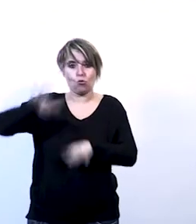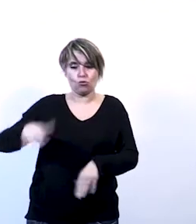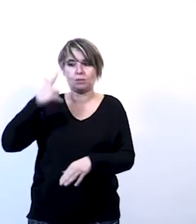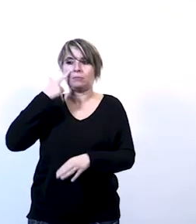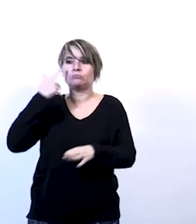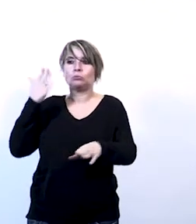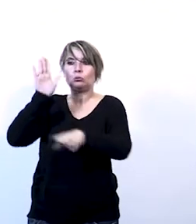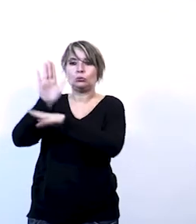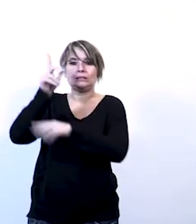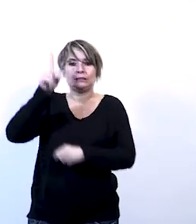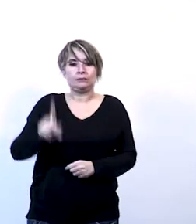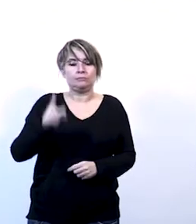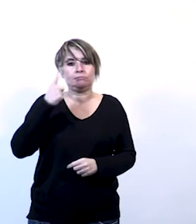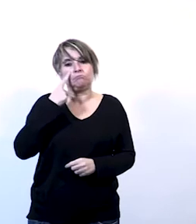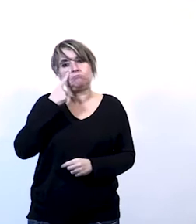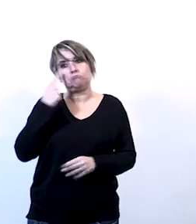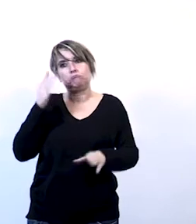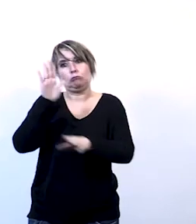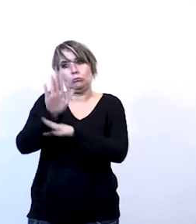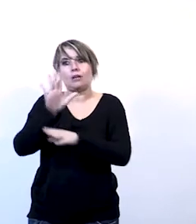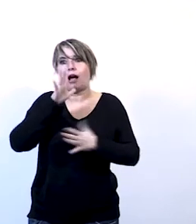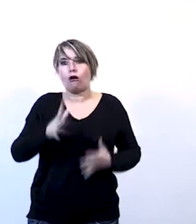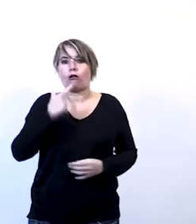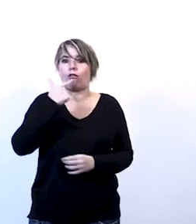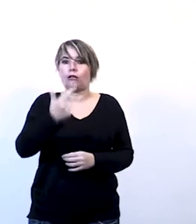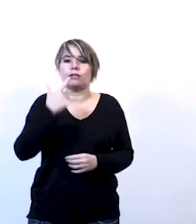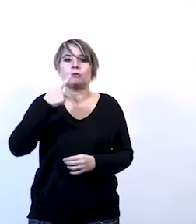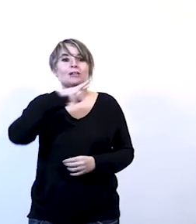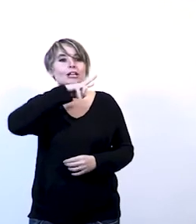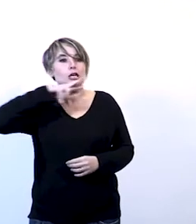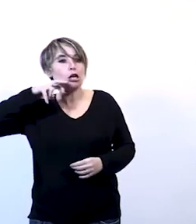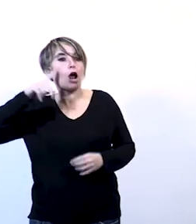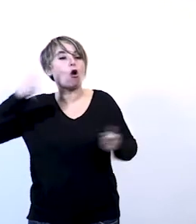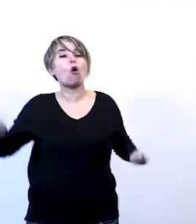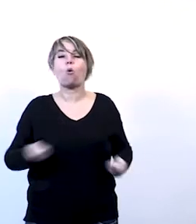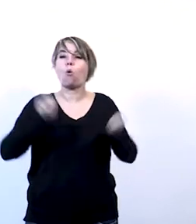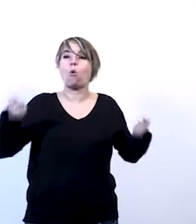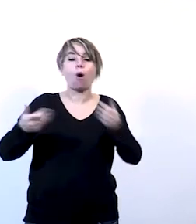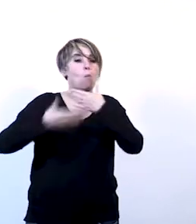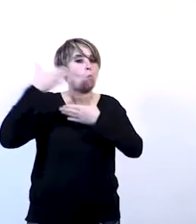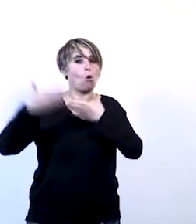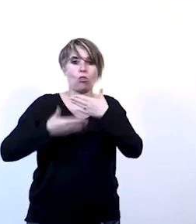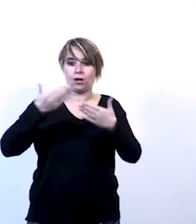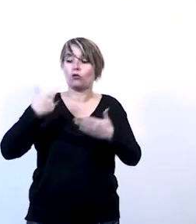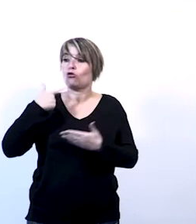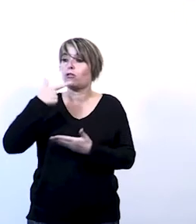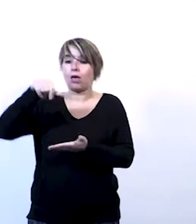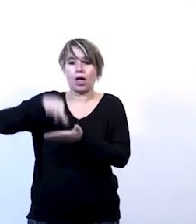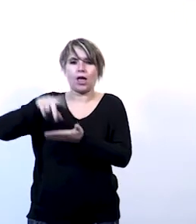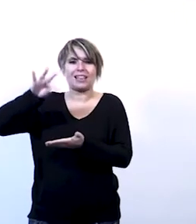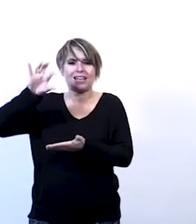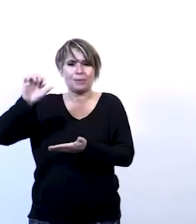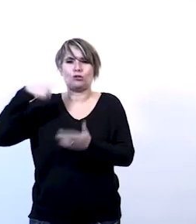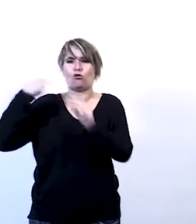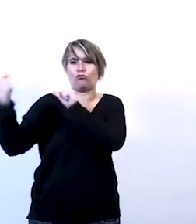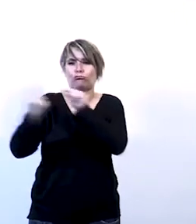planteaba también antes, y estábamos diciendo ahora, ¿no? ¿Cómo se vende Israel como un país moderno y demás? Y yo decía lo de Tel Aviv. Yo he discutido con